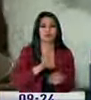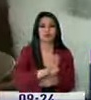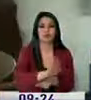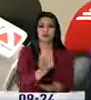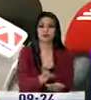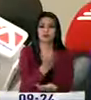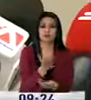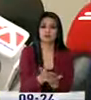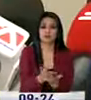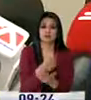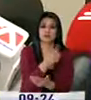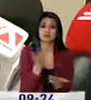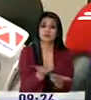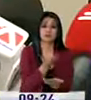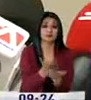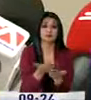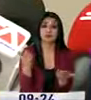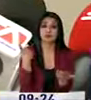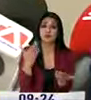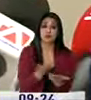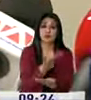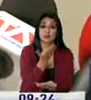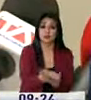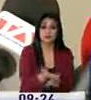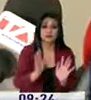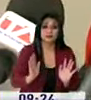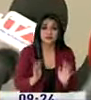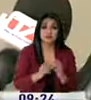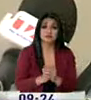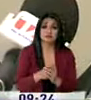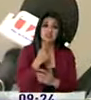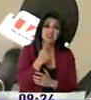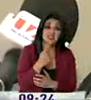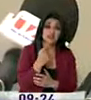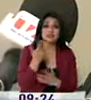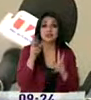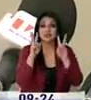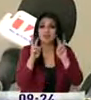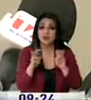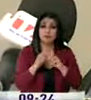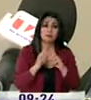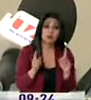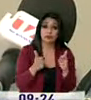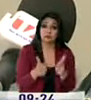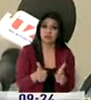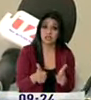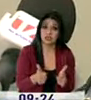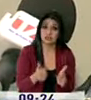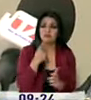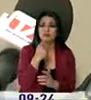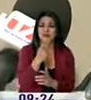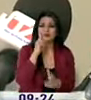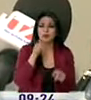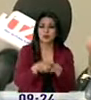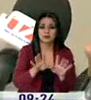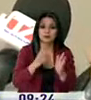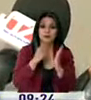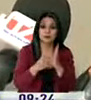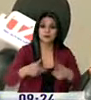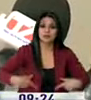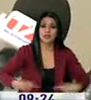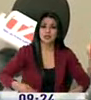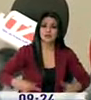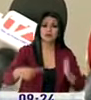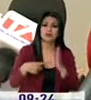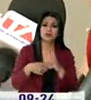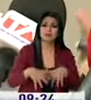sus planteamientos. No tiene propuestas. Tiene argumentos que tampoco son validados. Por ejemplo, ellos dicen que el gasto